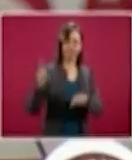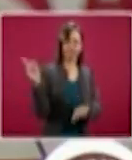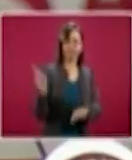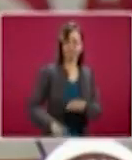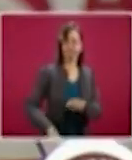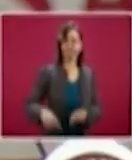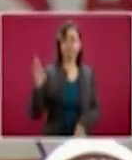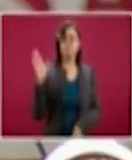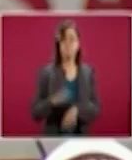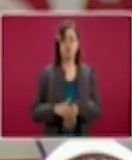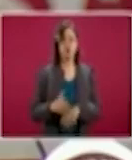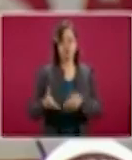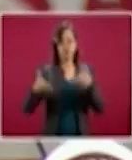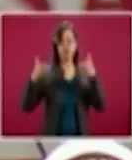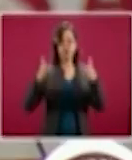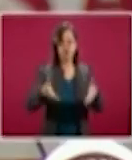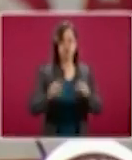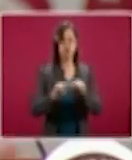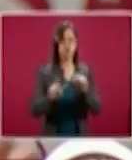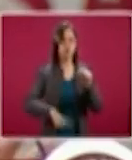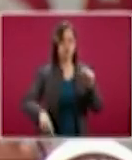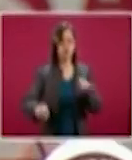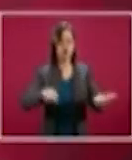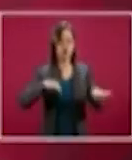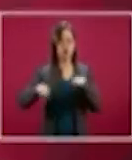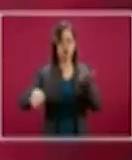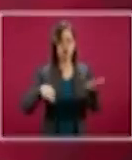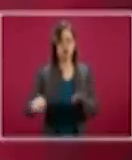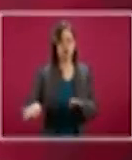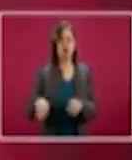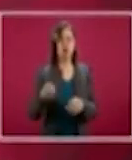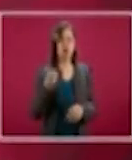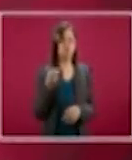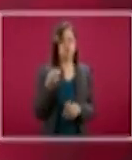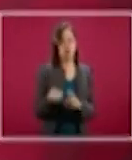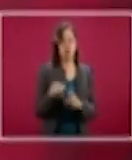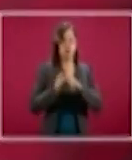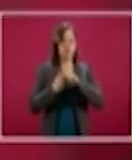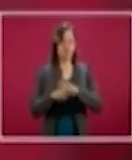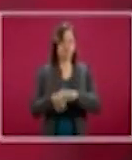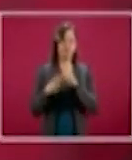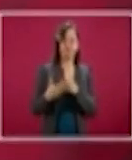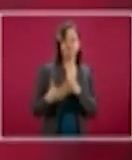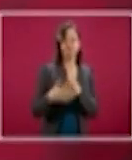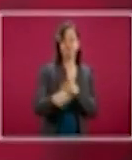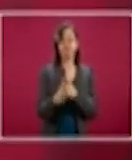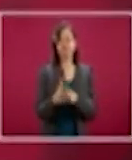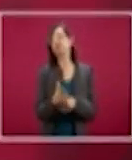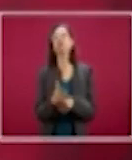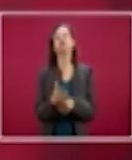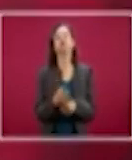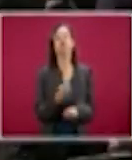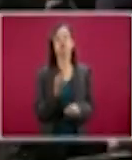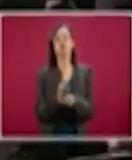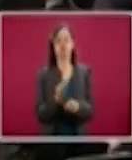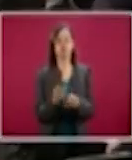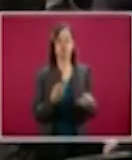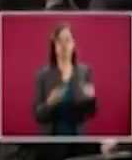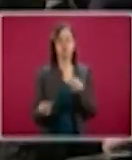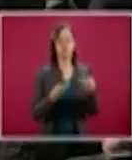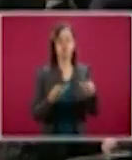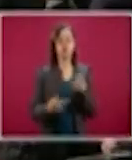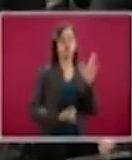sexenio se harán 172 mil millones el gasto fuerte en transporte no en carreteras ferrocarriles trenes urbanos